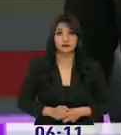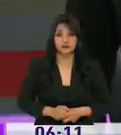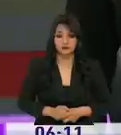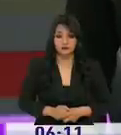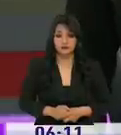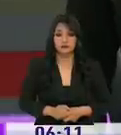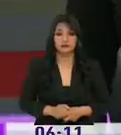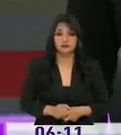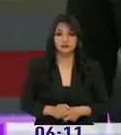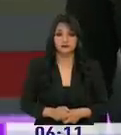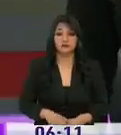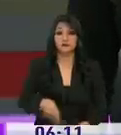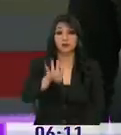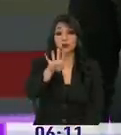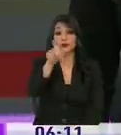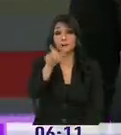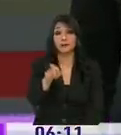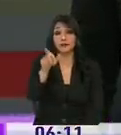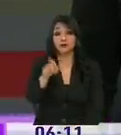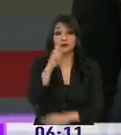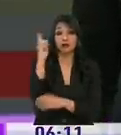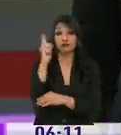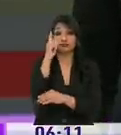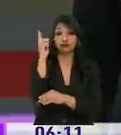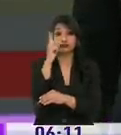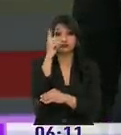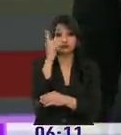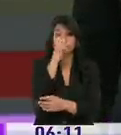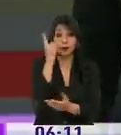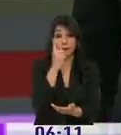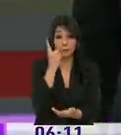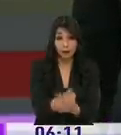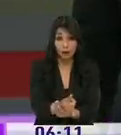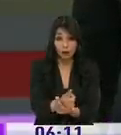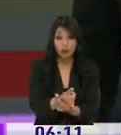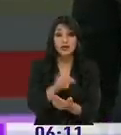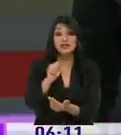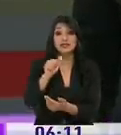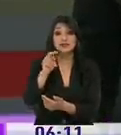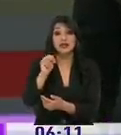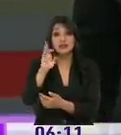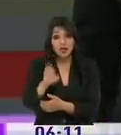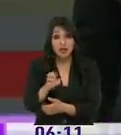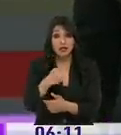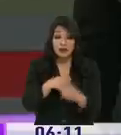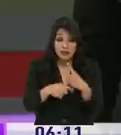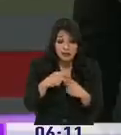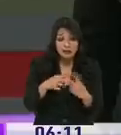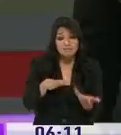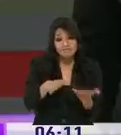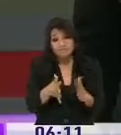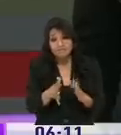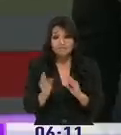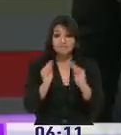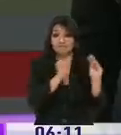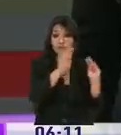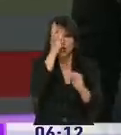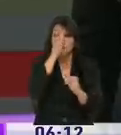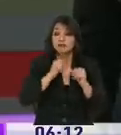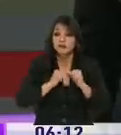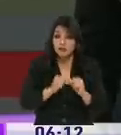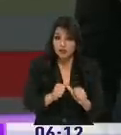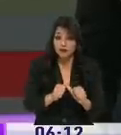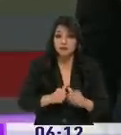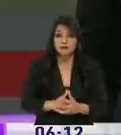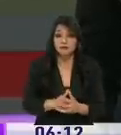Y los cuatro ocupantes de un helicóptero civil que se accidentó en la isla Santay permanecen estables tras sufrir golpes y heridas leves. Luego de una